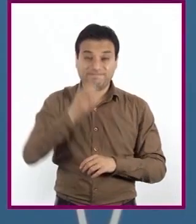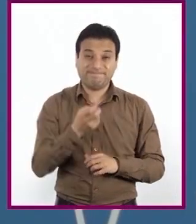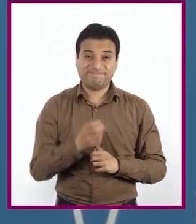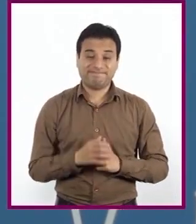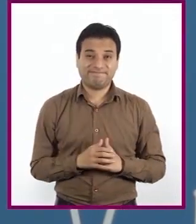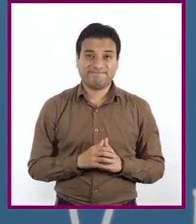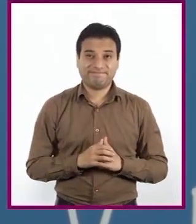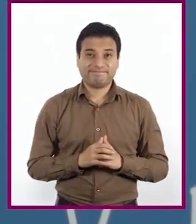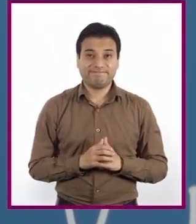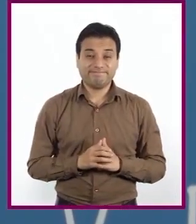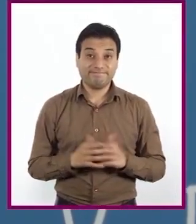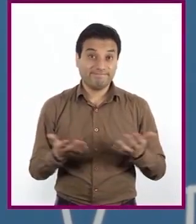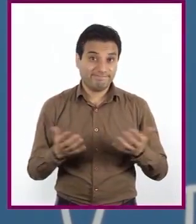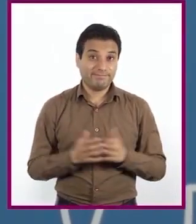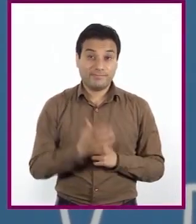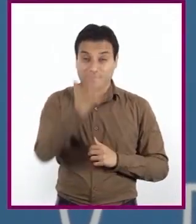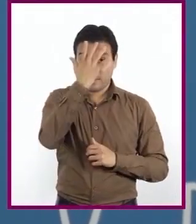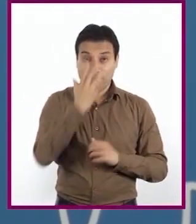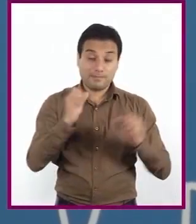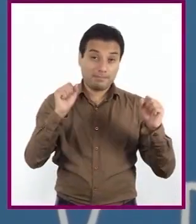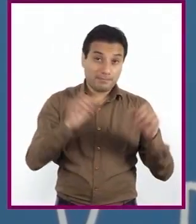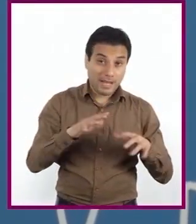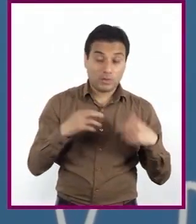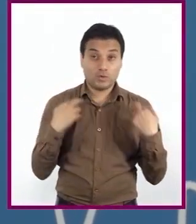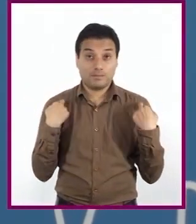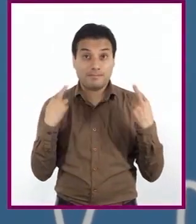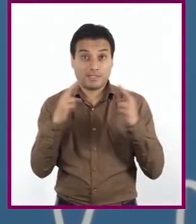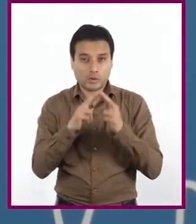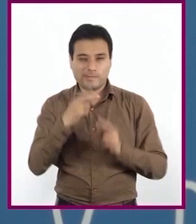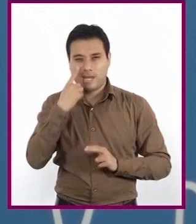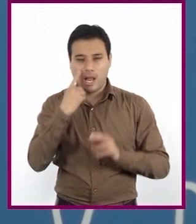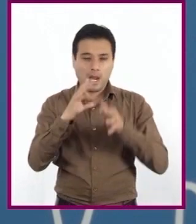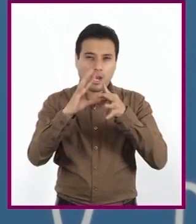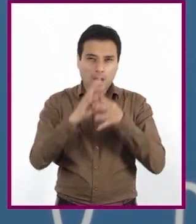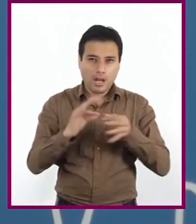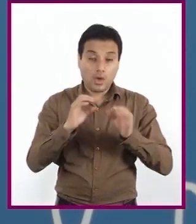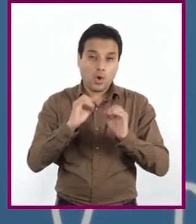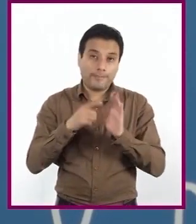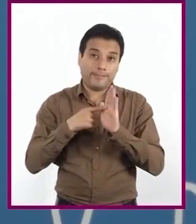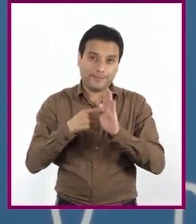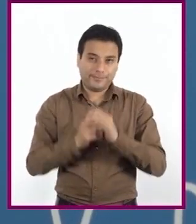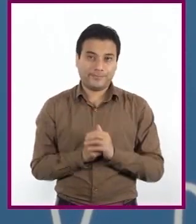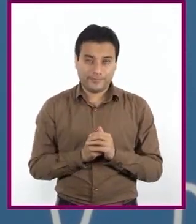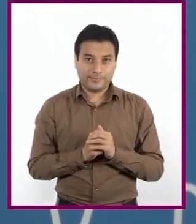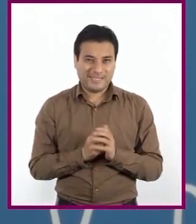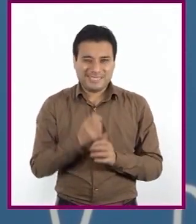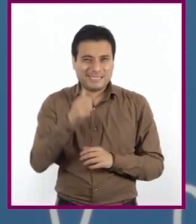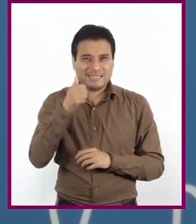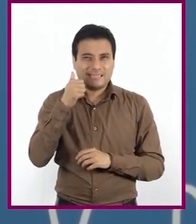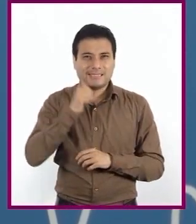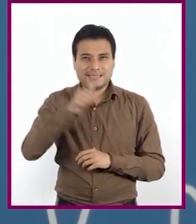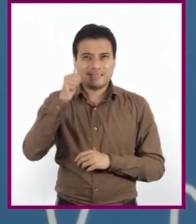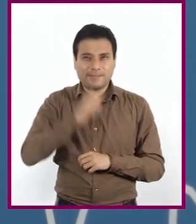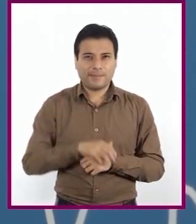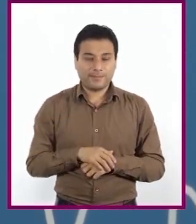ciencias. Tanto magos como profesores, por sus demostraciones, tenían la necesidad de almacenar el fluido eléctrico, y